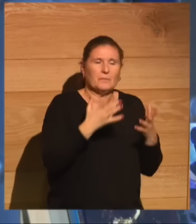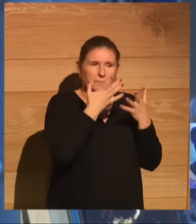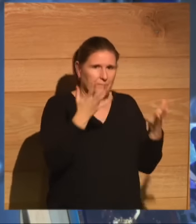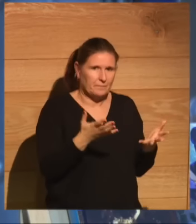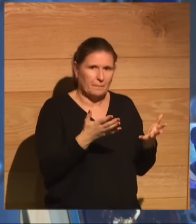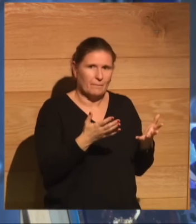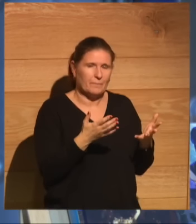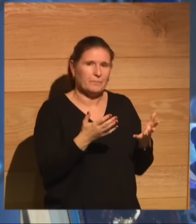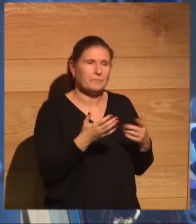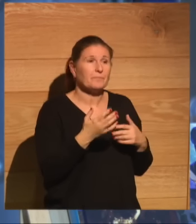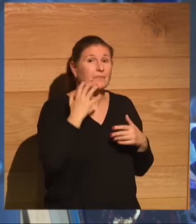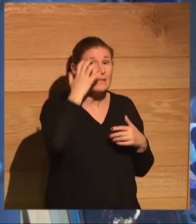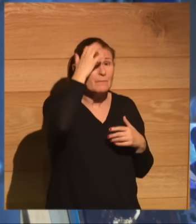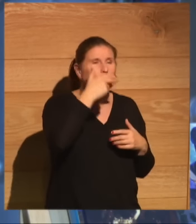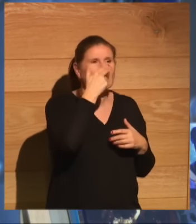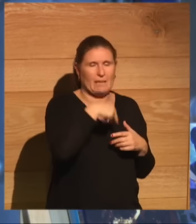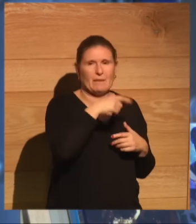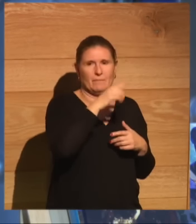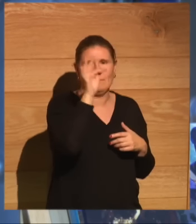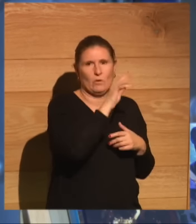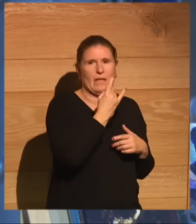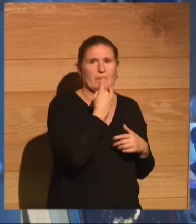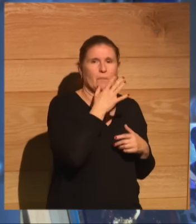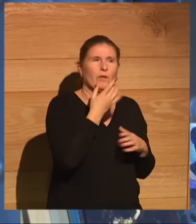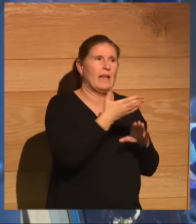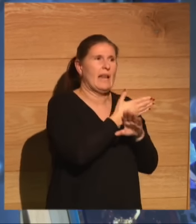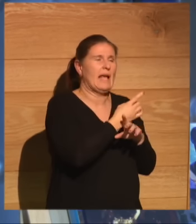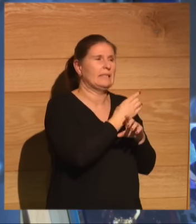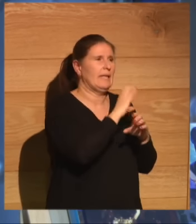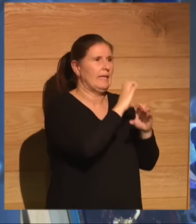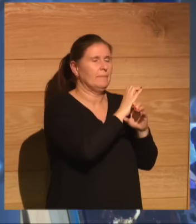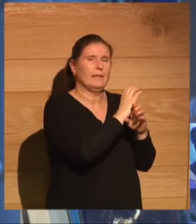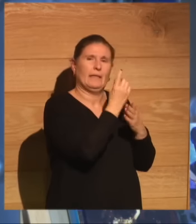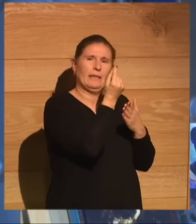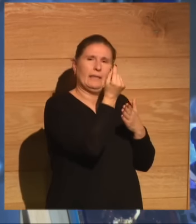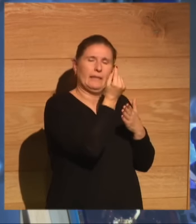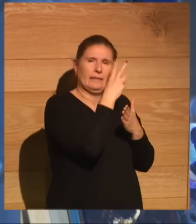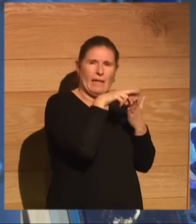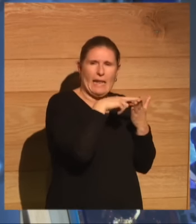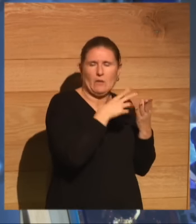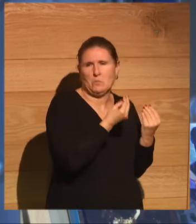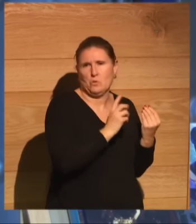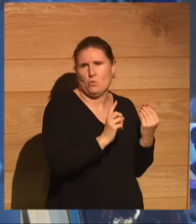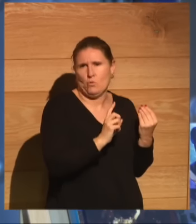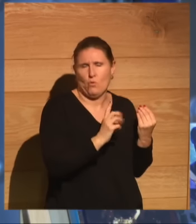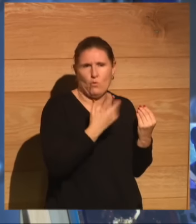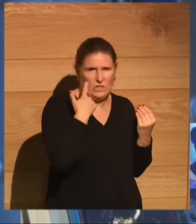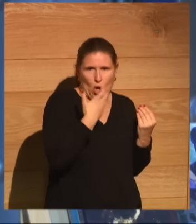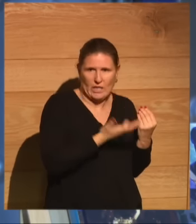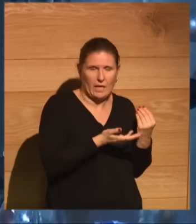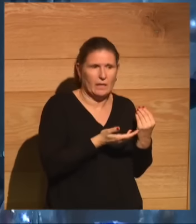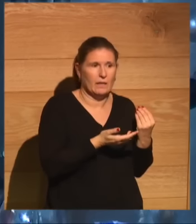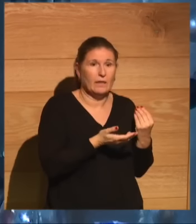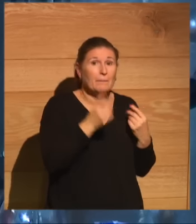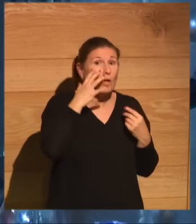interesaba mucho Batman, mucho más que los tebeos, porque él no ha leído muchos tebeos en su vida, algo que también se nota bastante con Batman. Él dice que no es